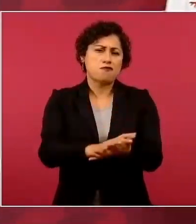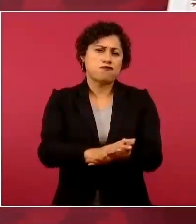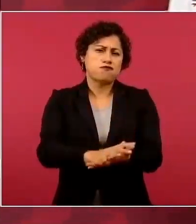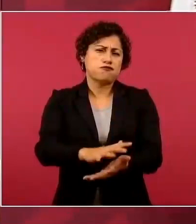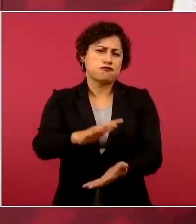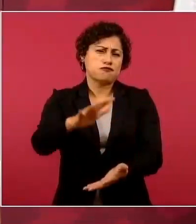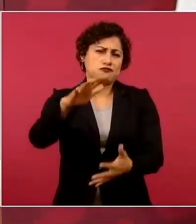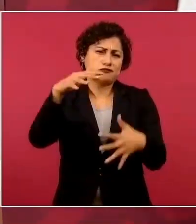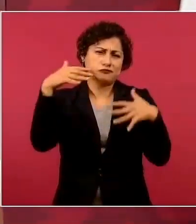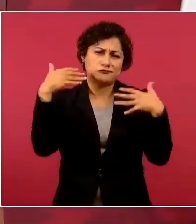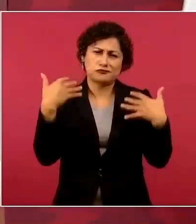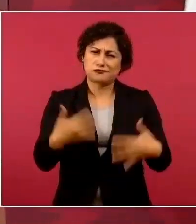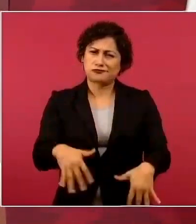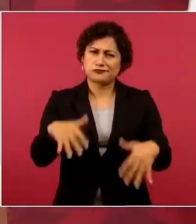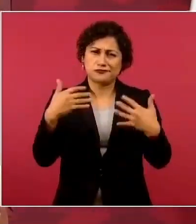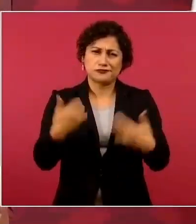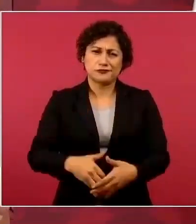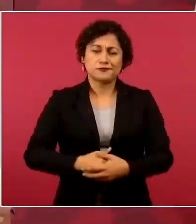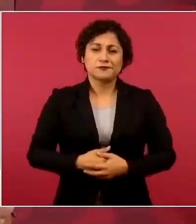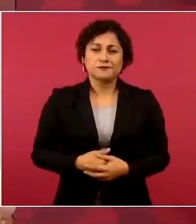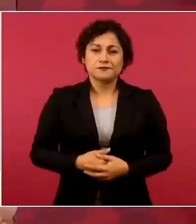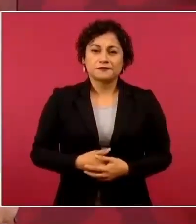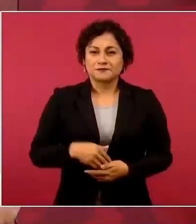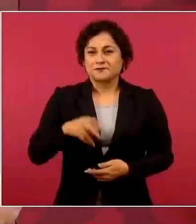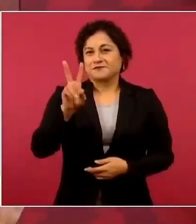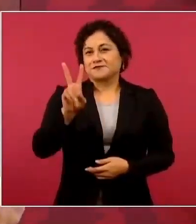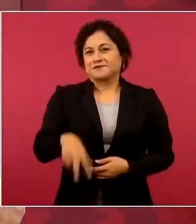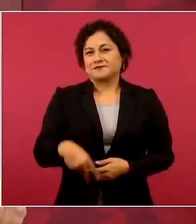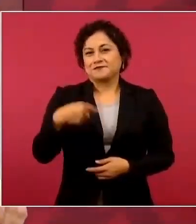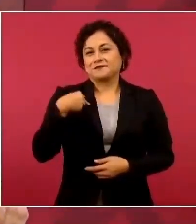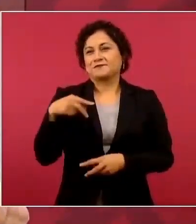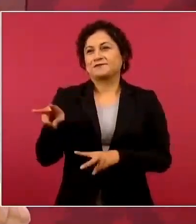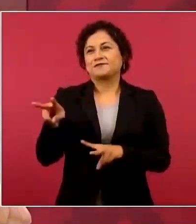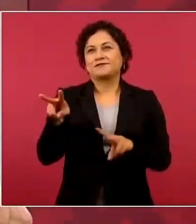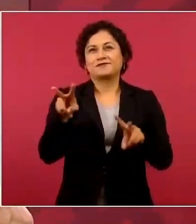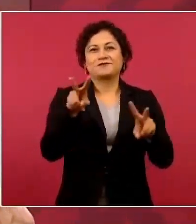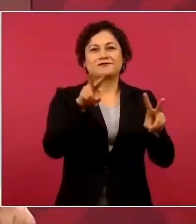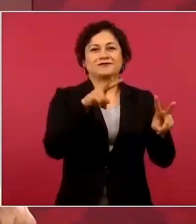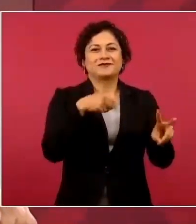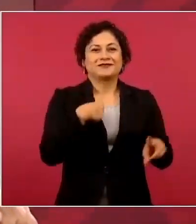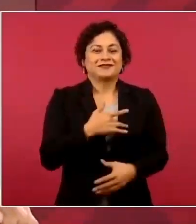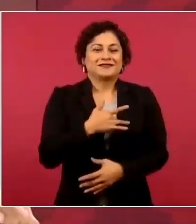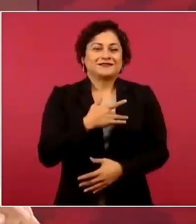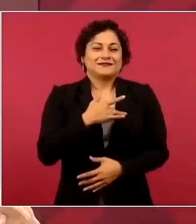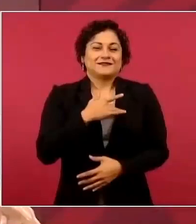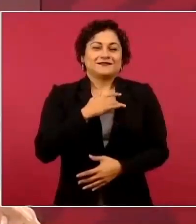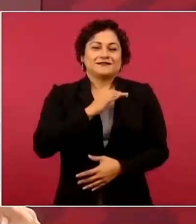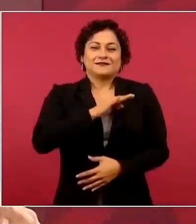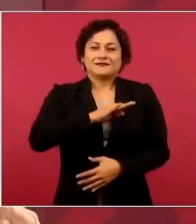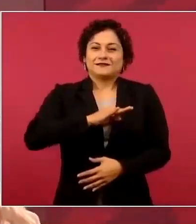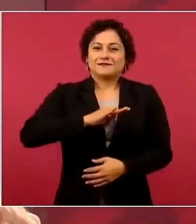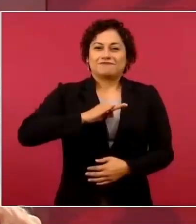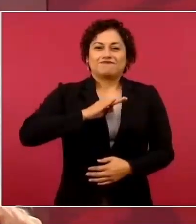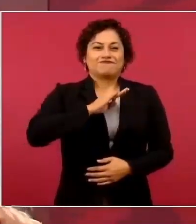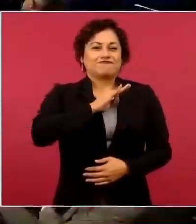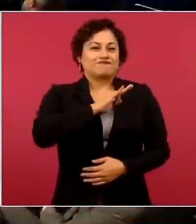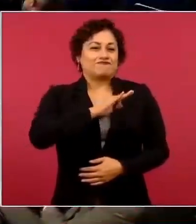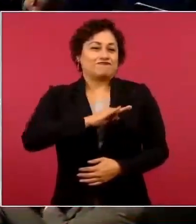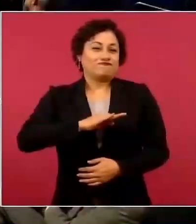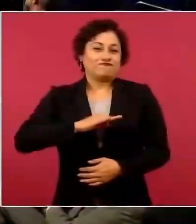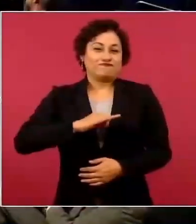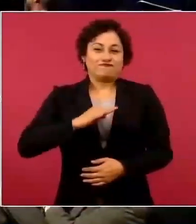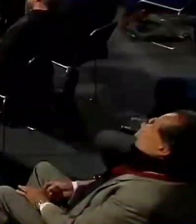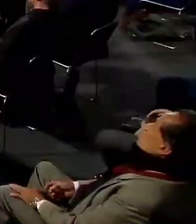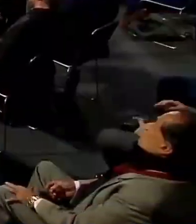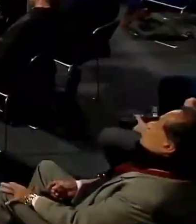era yo feliz, feliz, feliz. Imagínense